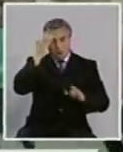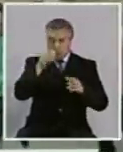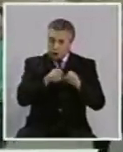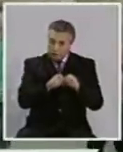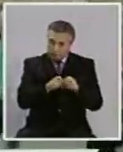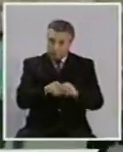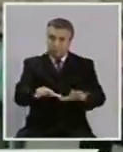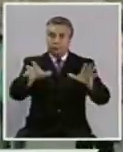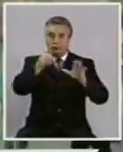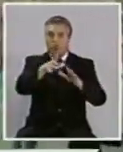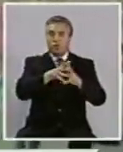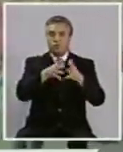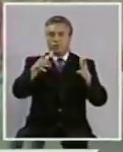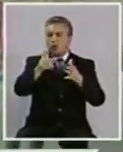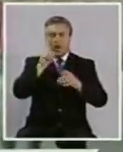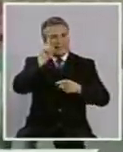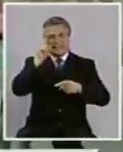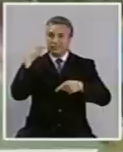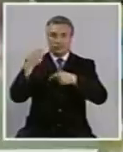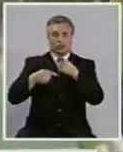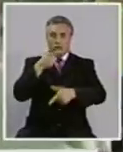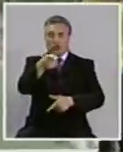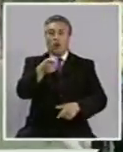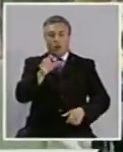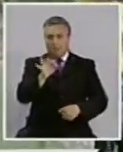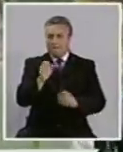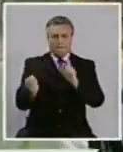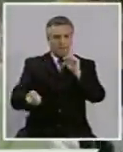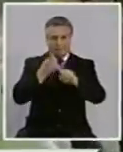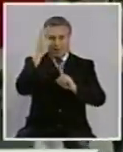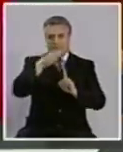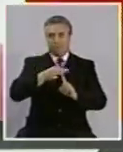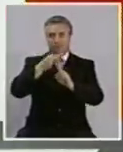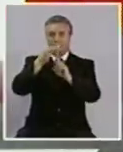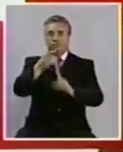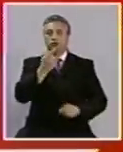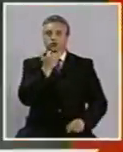reproducción que lo hizo histórico en YouTube.